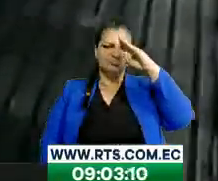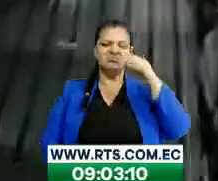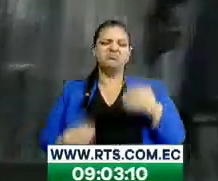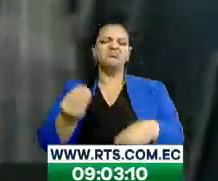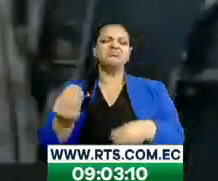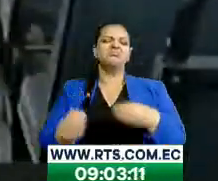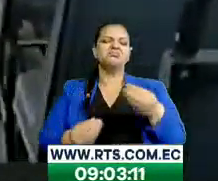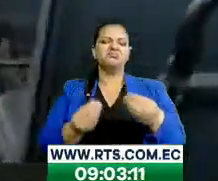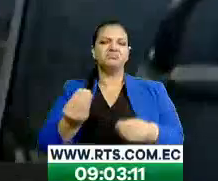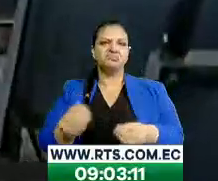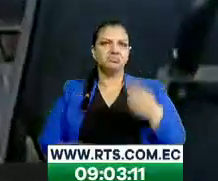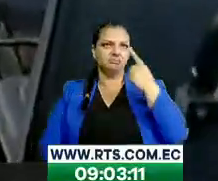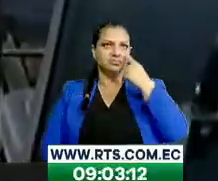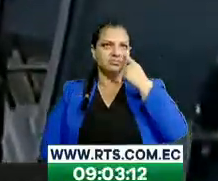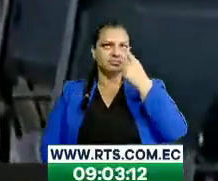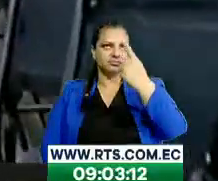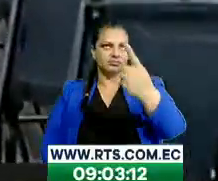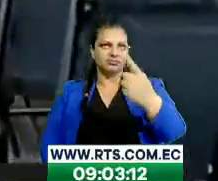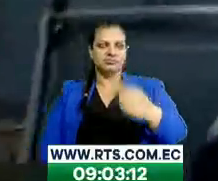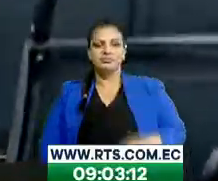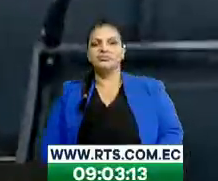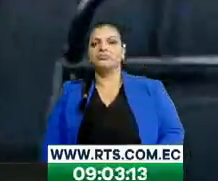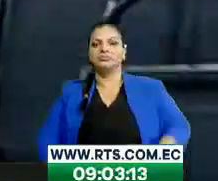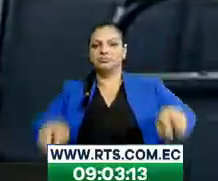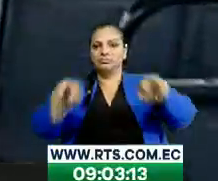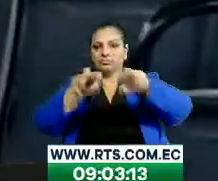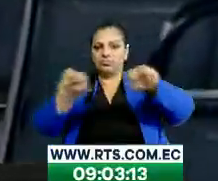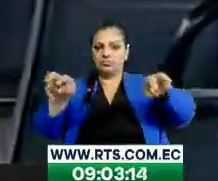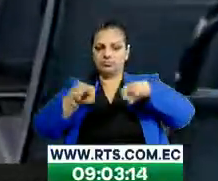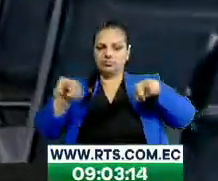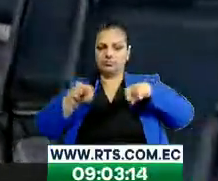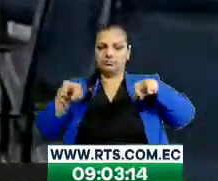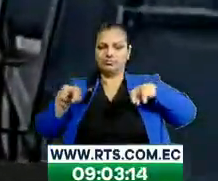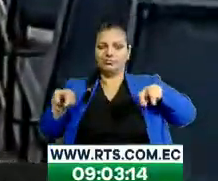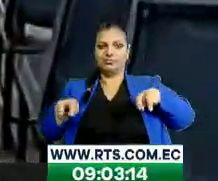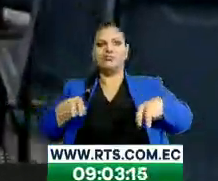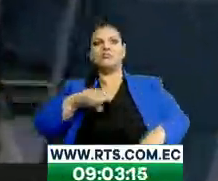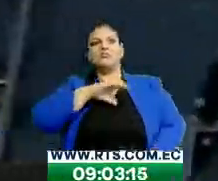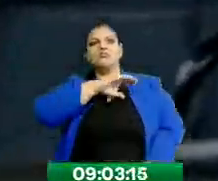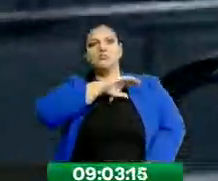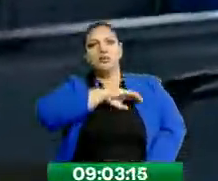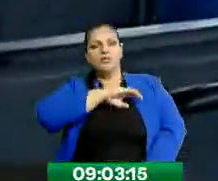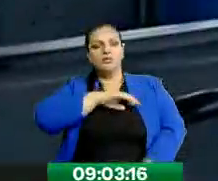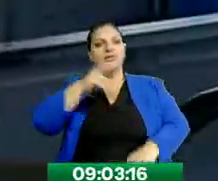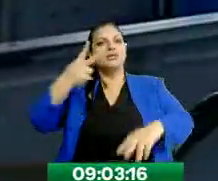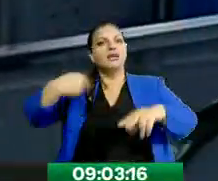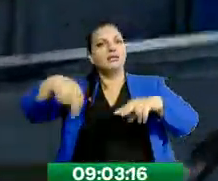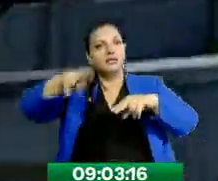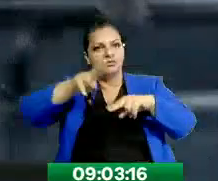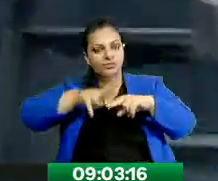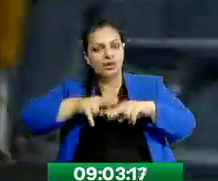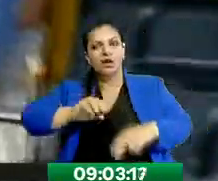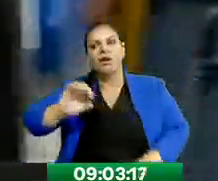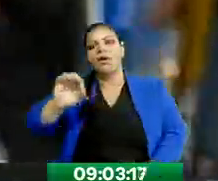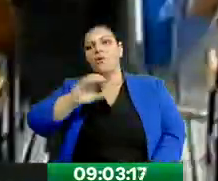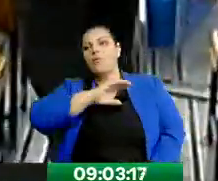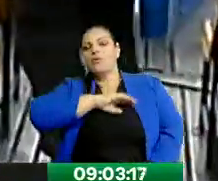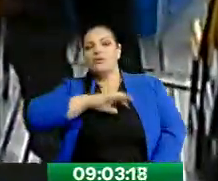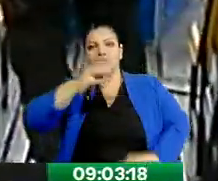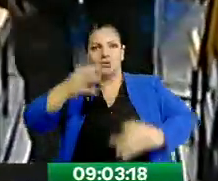Policía Nacional. Allí vemos Policía Nacional, Policía Judicial y Policía, también miembros de la